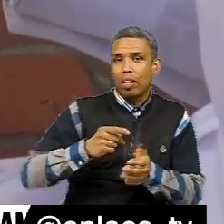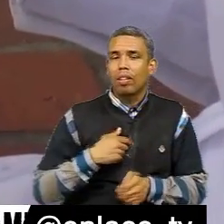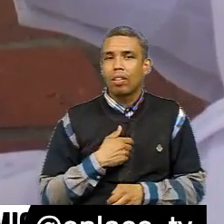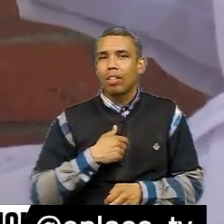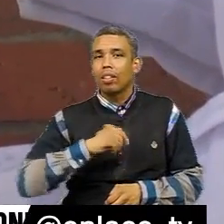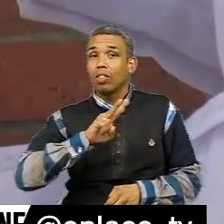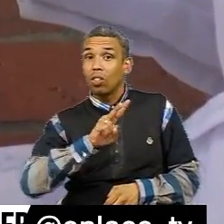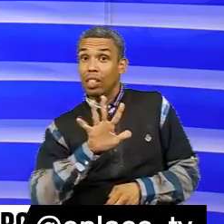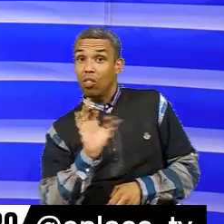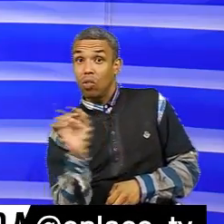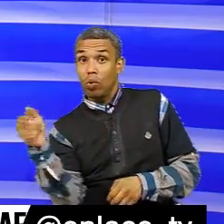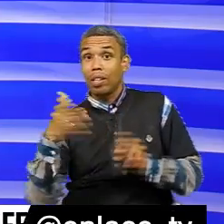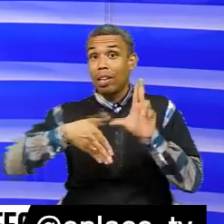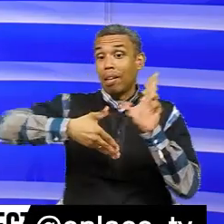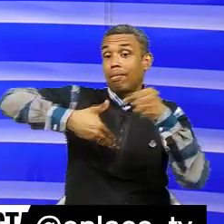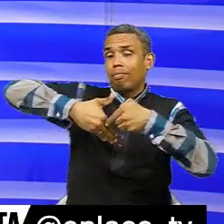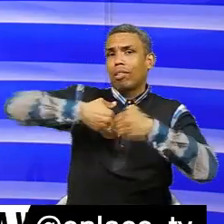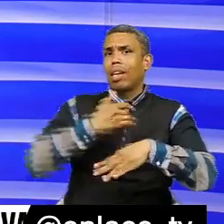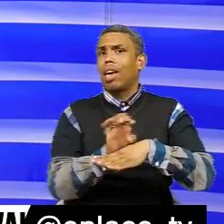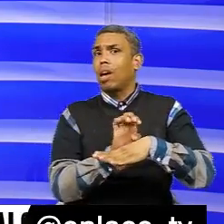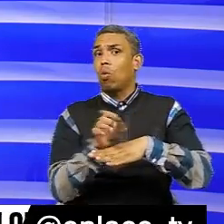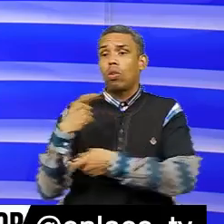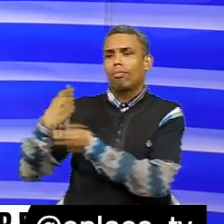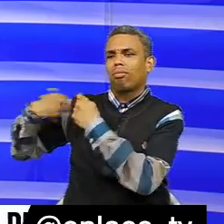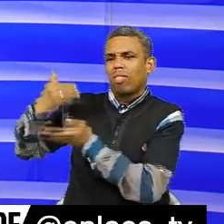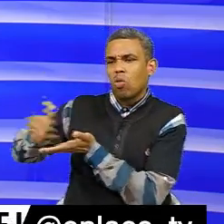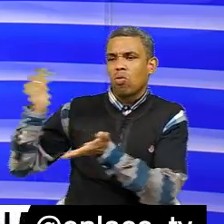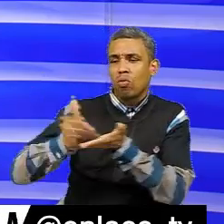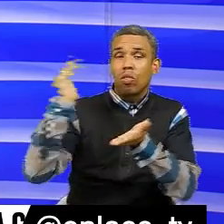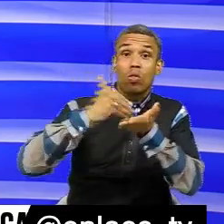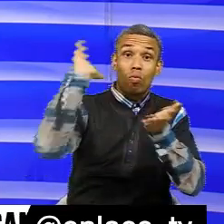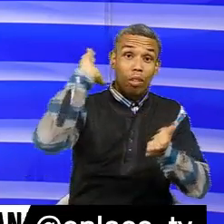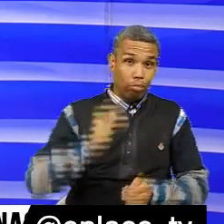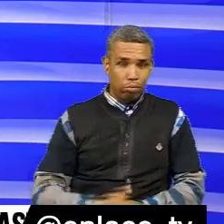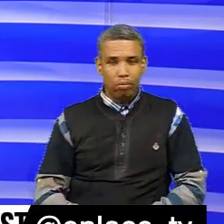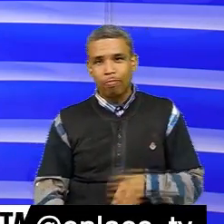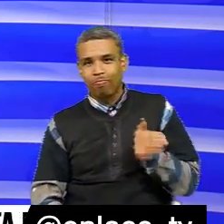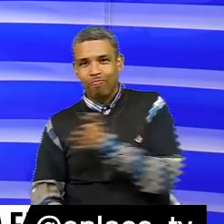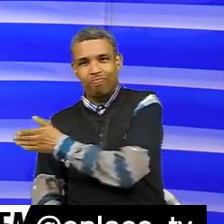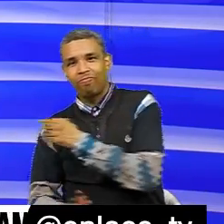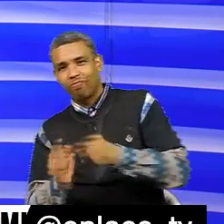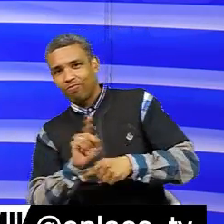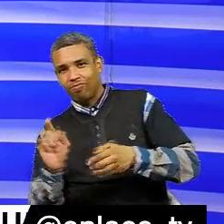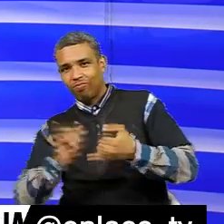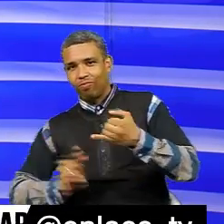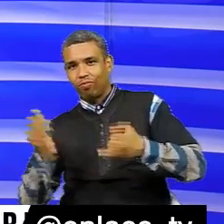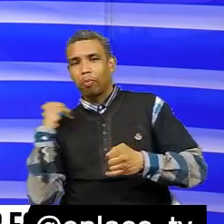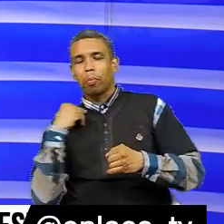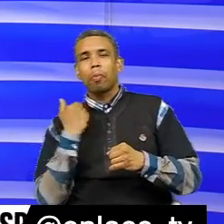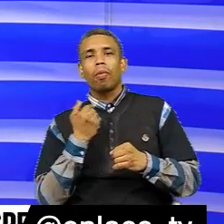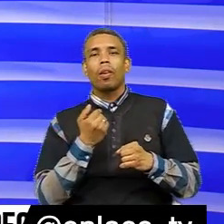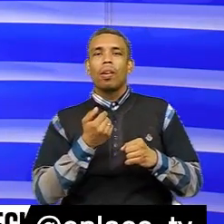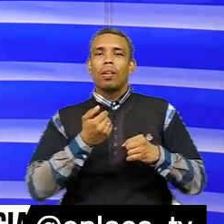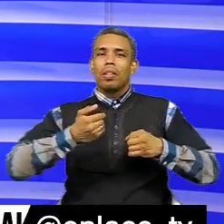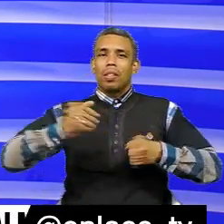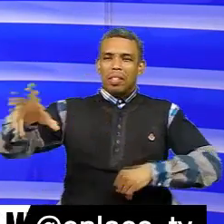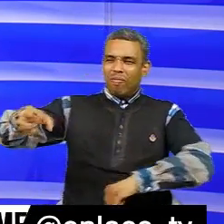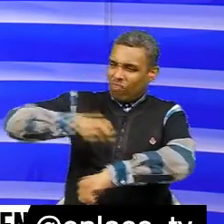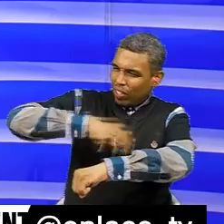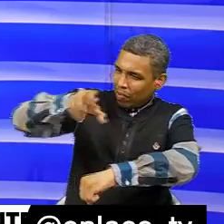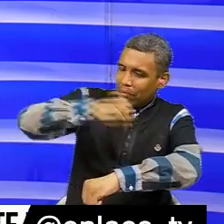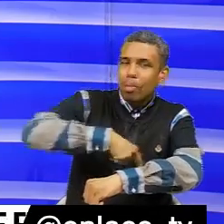Ecuador. Y el pasado fin de semana, Más por Menos Supermercados sorteó entre sus fieles clientes un carro